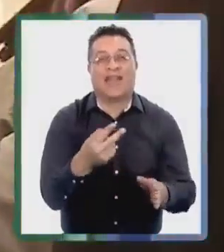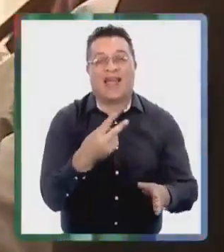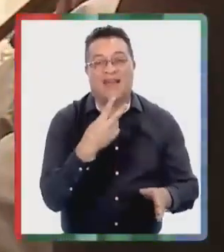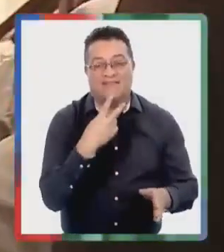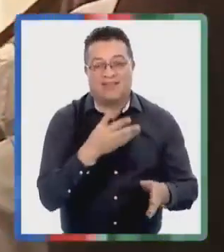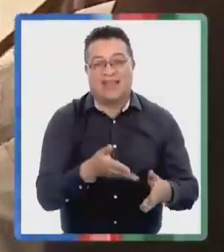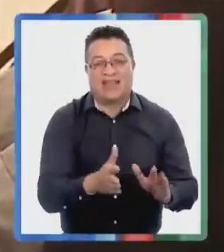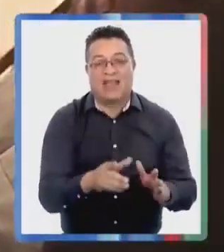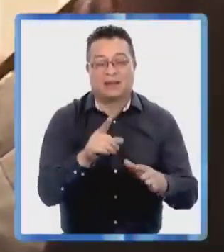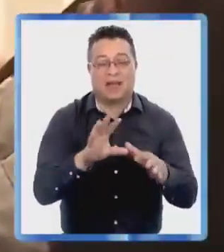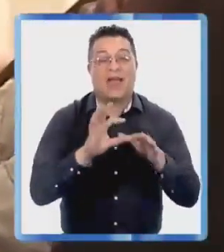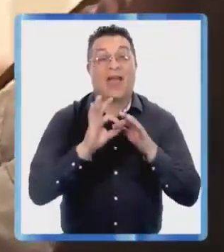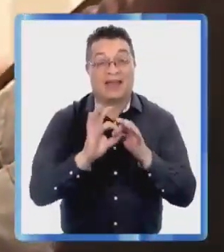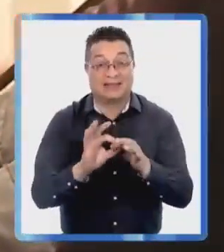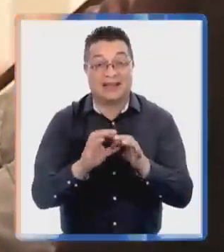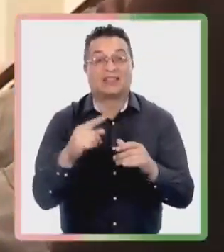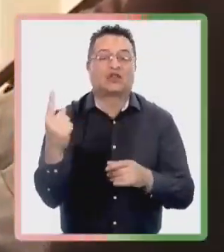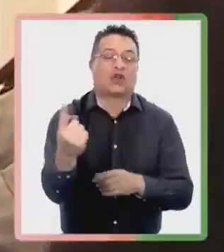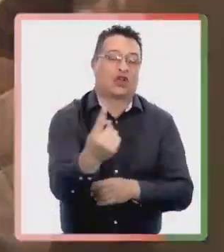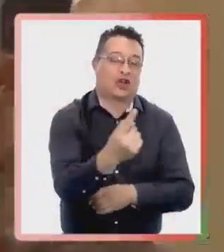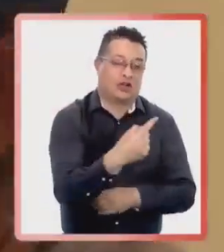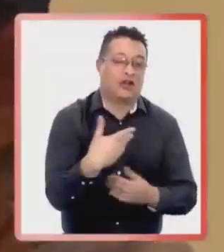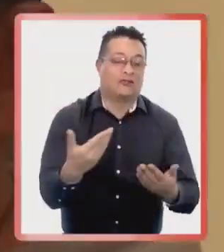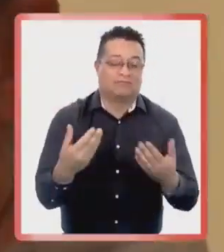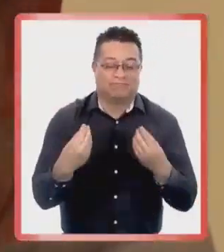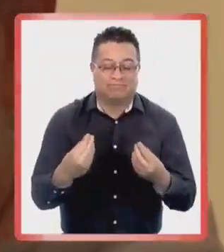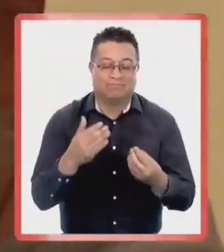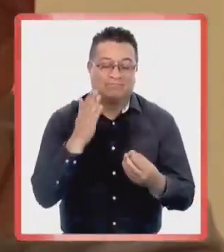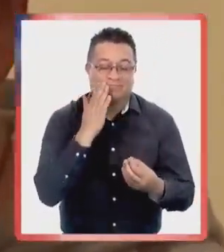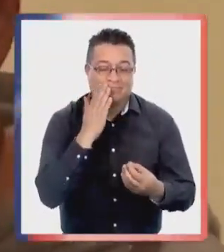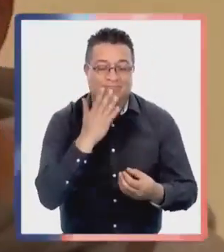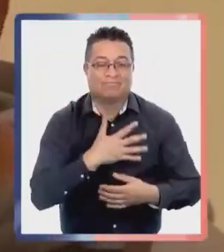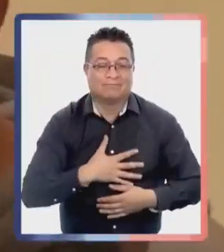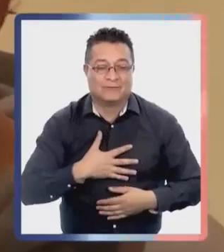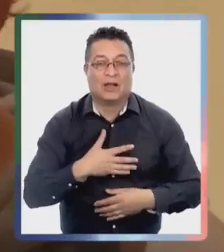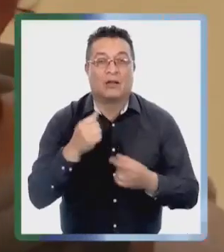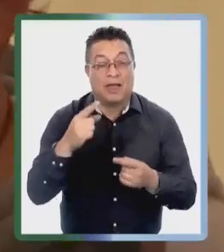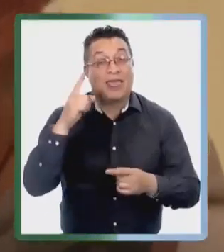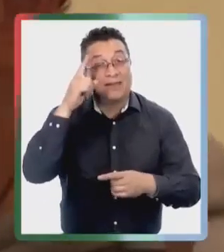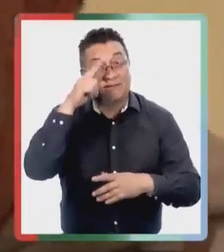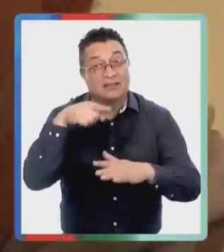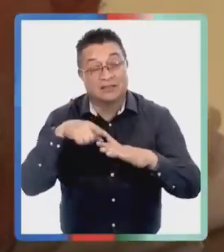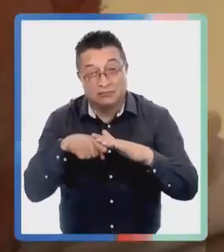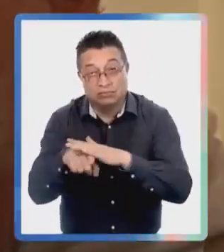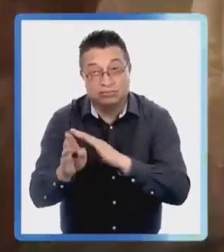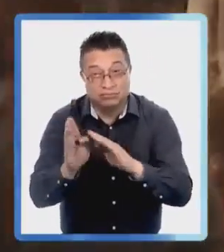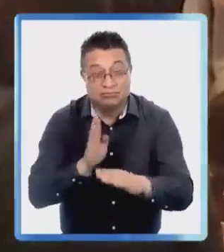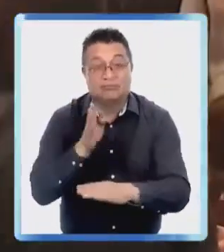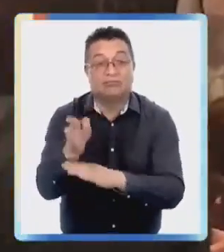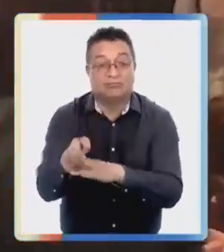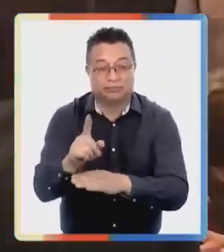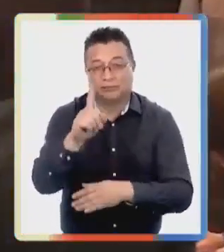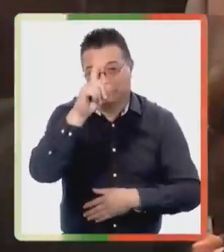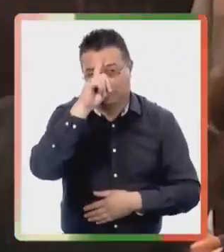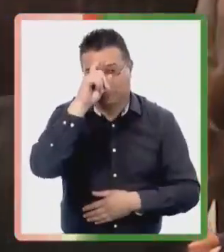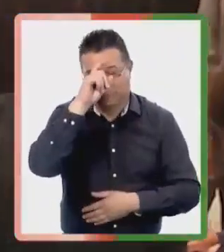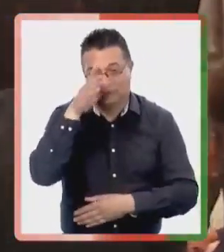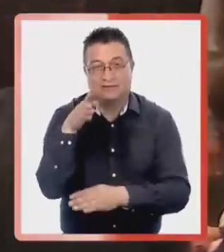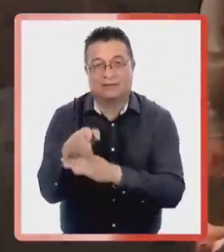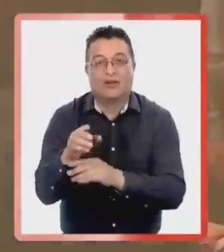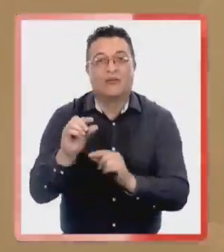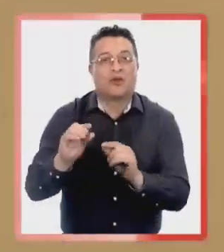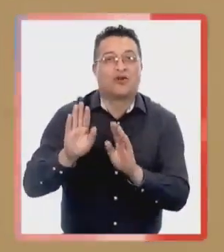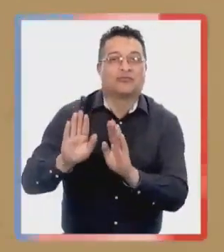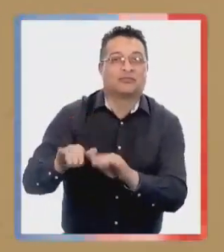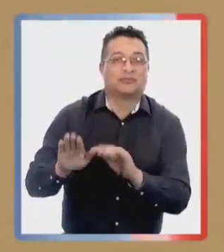una instancia que fue agradecido por cada uno de ellos, que difícilmente les cuesta ingresar o acudir a los recintos de